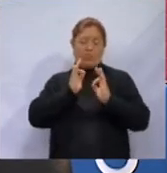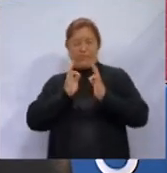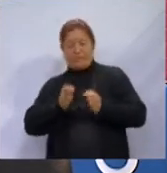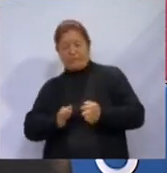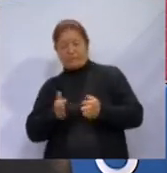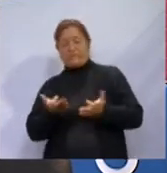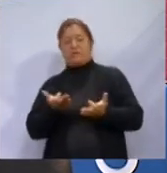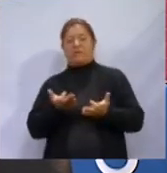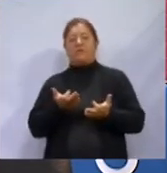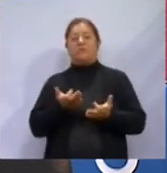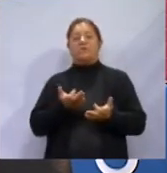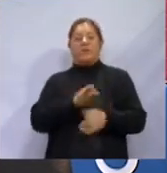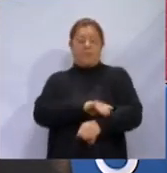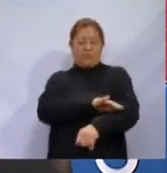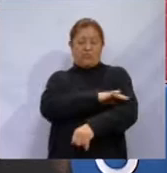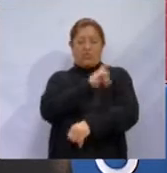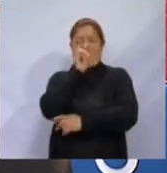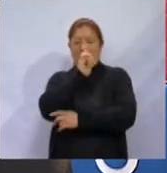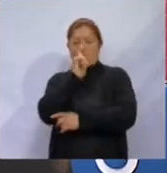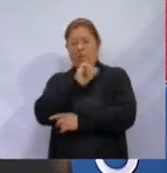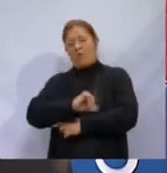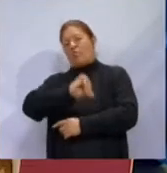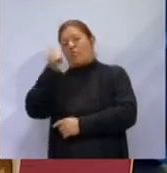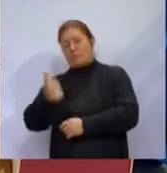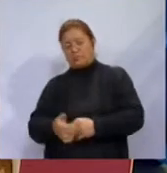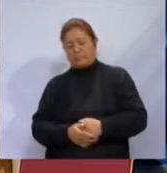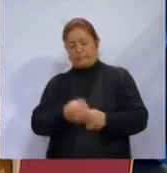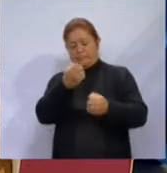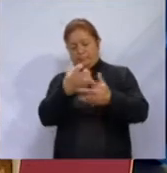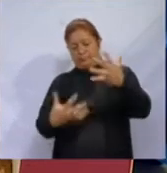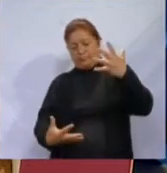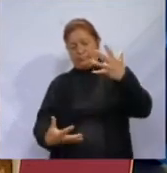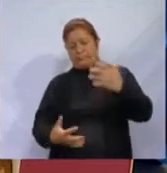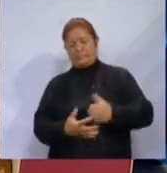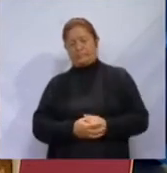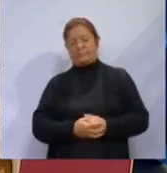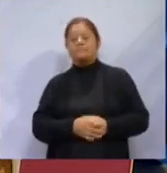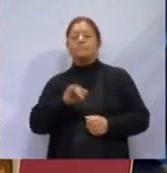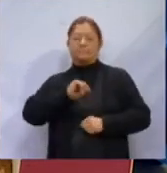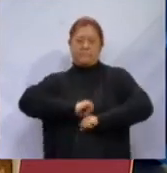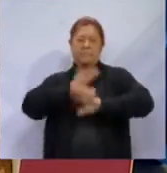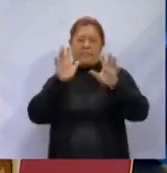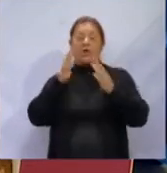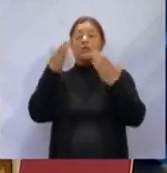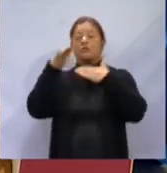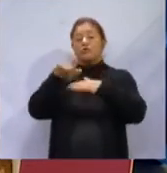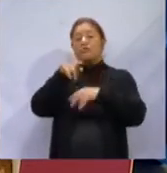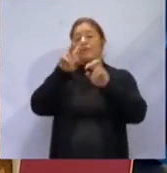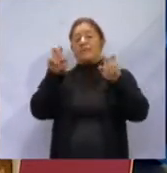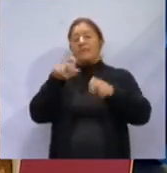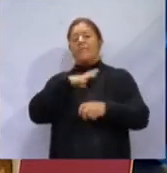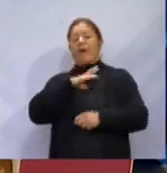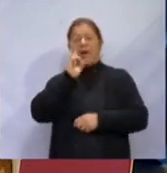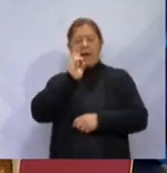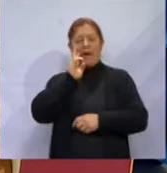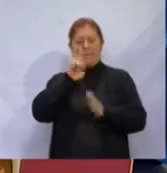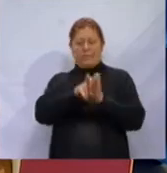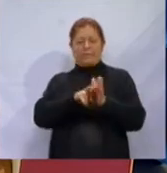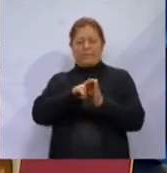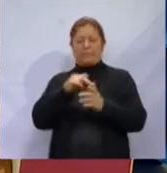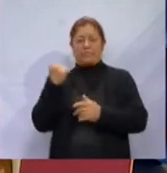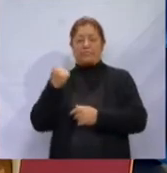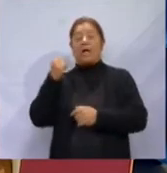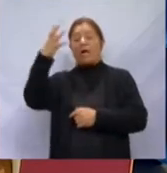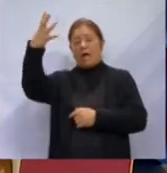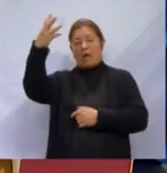emocionales, lingüísticas y otras. Claro, para seguir abordando sobre el tema vamos a ver la siguiente cápsula de